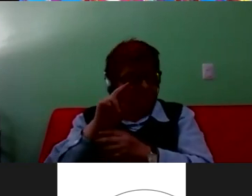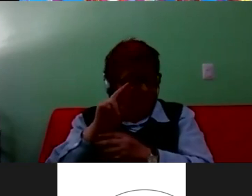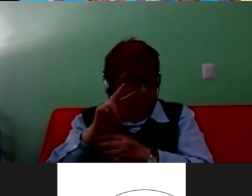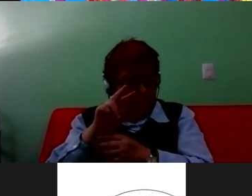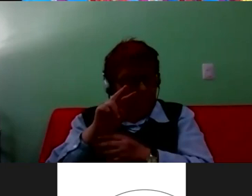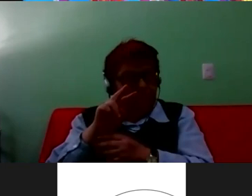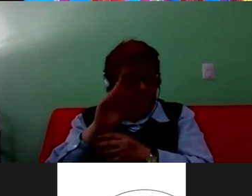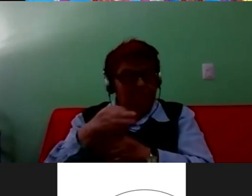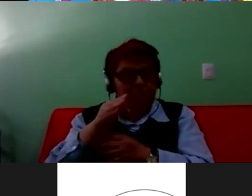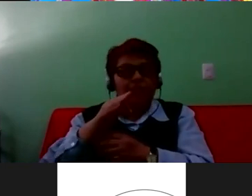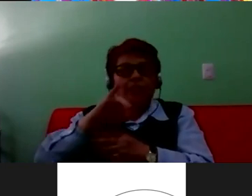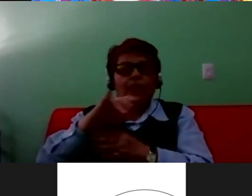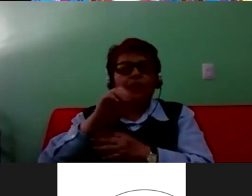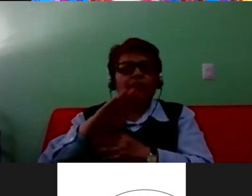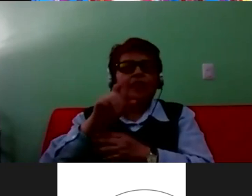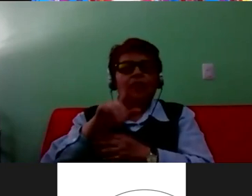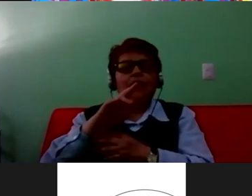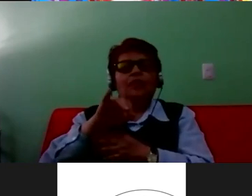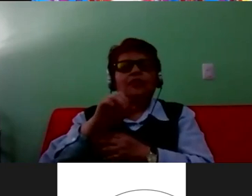Diputado José Luis Rodríguez. A favor.